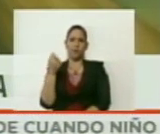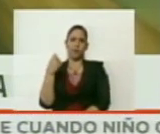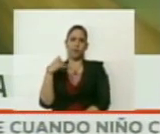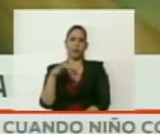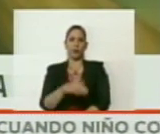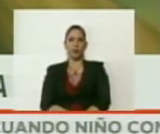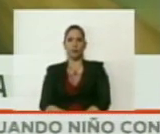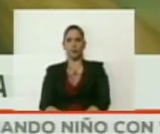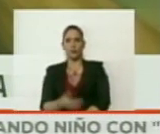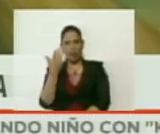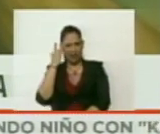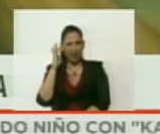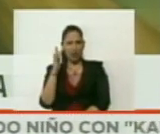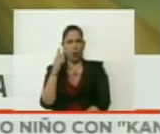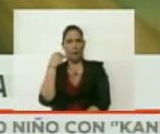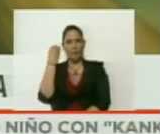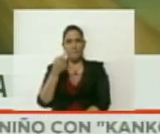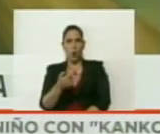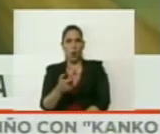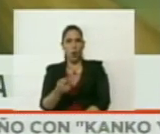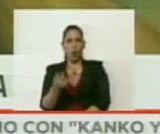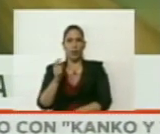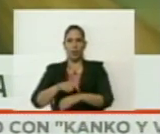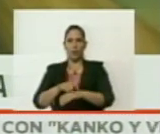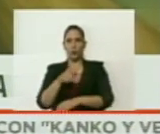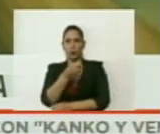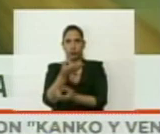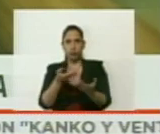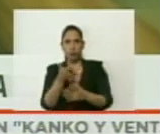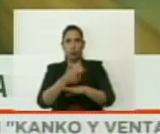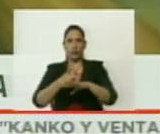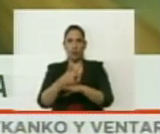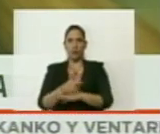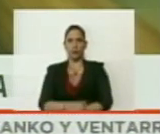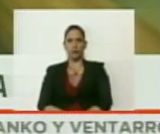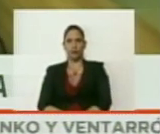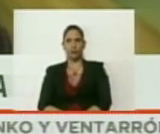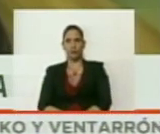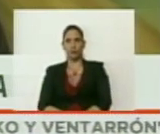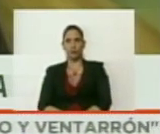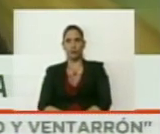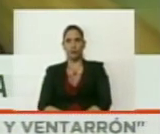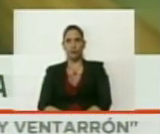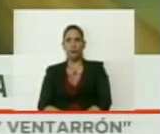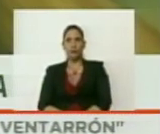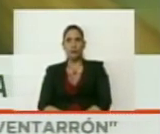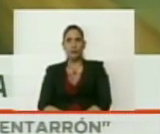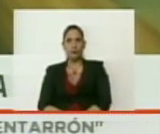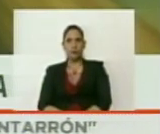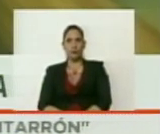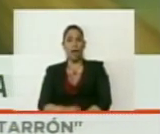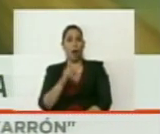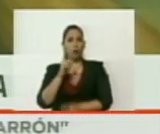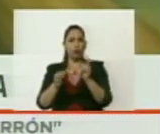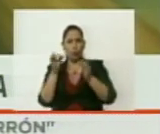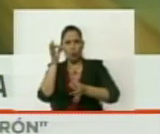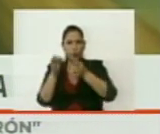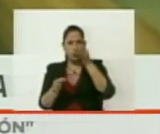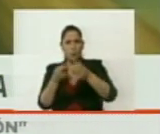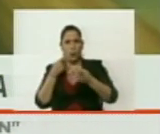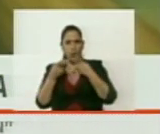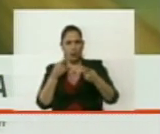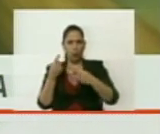creo que le queda poco tiempo a esos gobiernos. ¿bien? A esos gobiernos les queda poco tiempo. A unos por juicio político, otros porque los van a